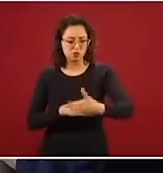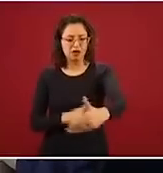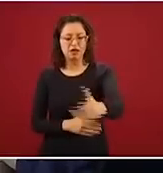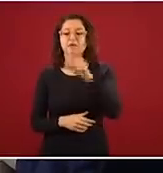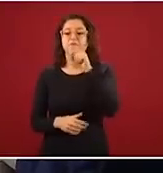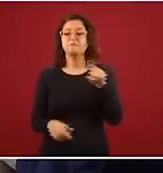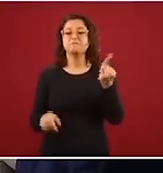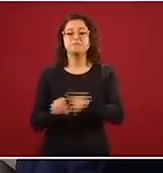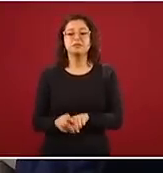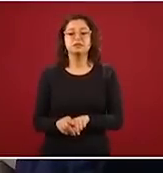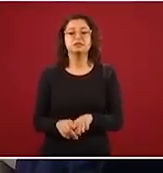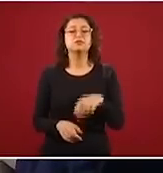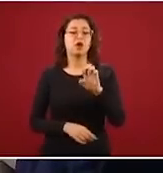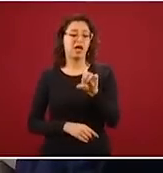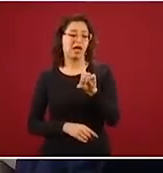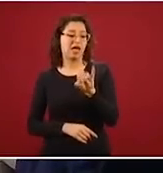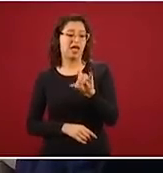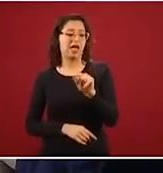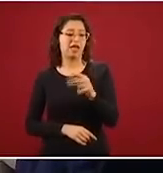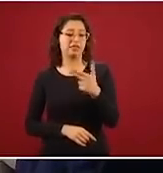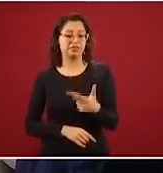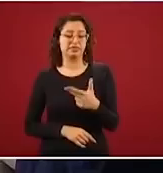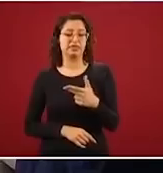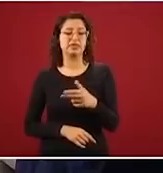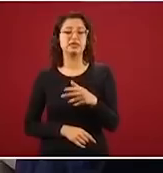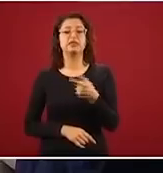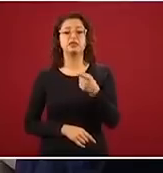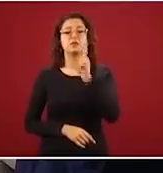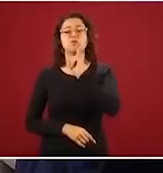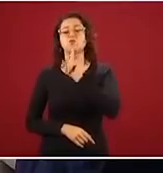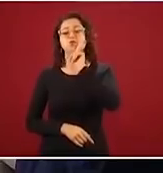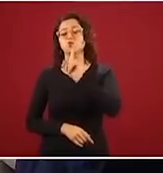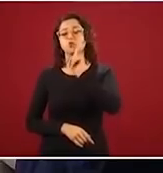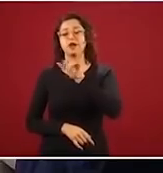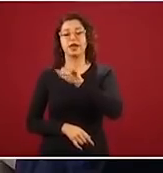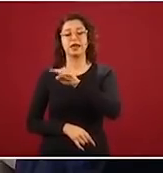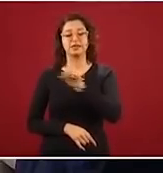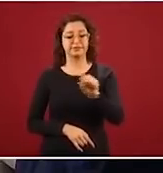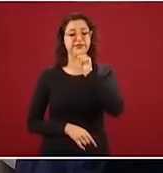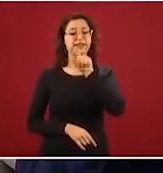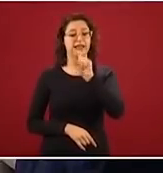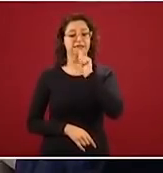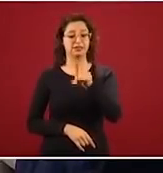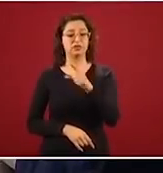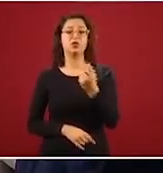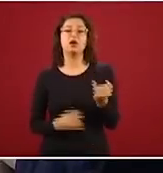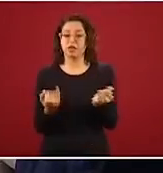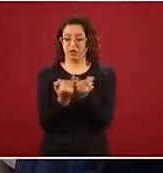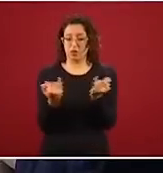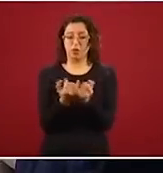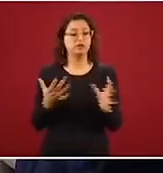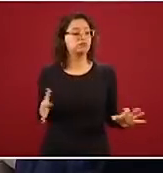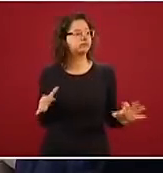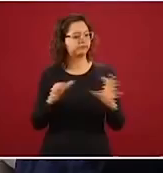También se menciona que Edith Bermúdez Alonso, quien es la delegada del IMSS en Jalisco, podría estar atada por estas personas, por